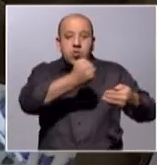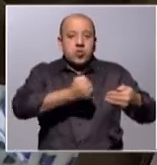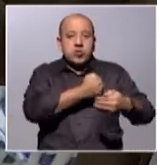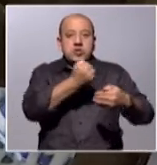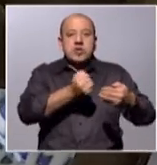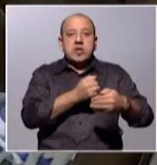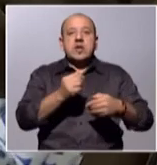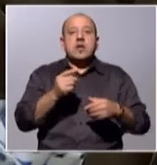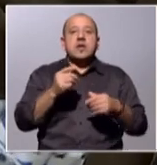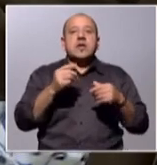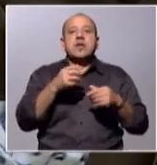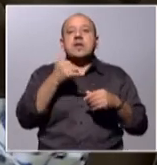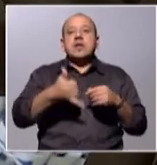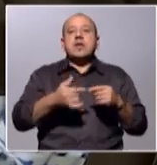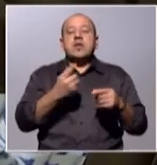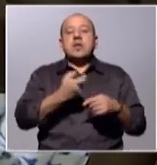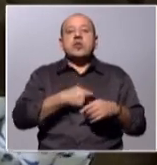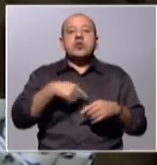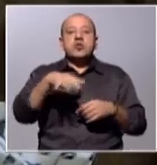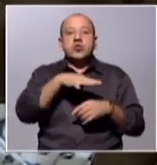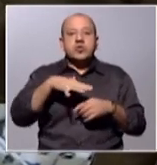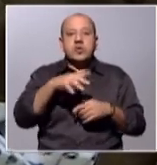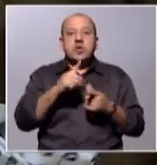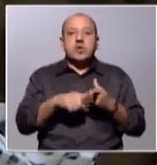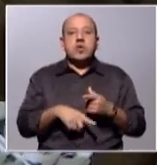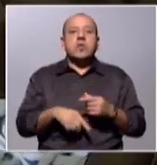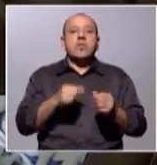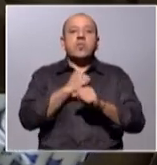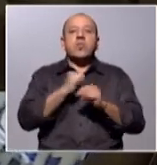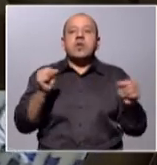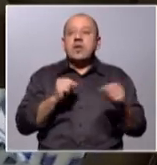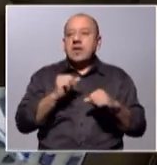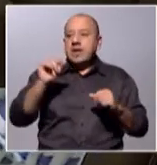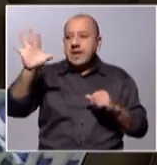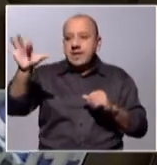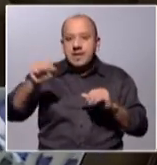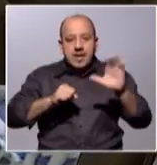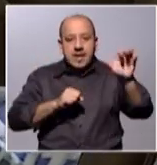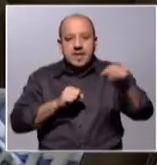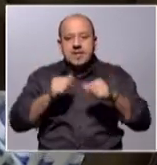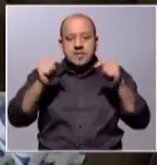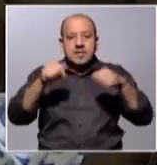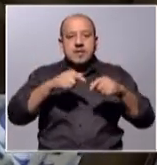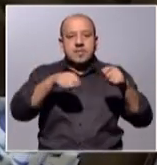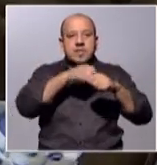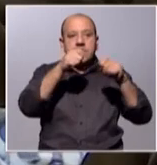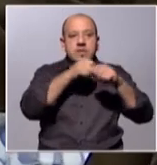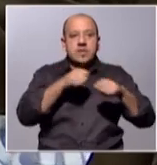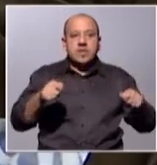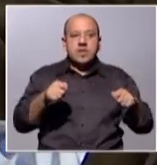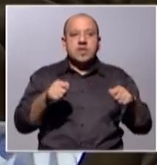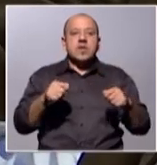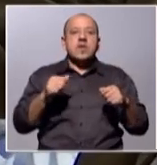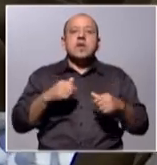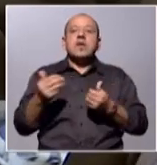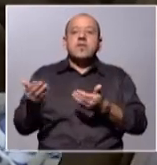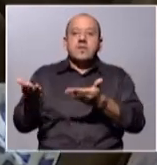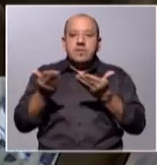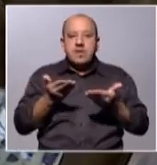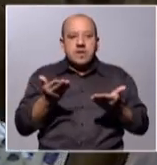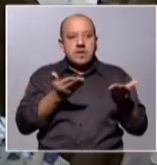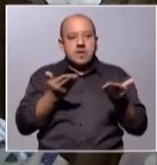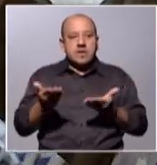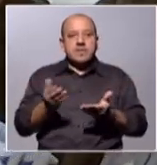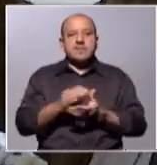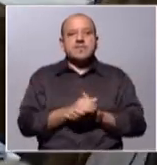que tienen referencias sociales o sindicales pueden traerlos al pit-cnt oa los sindicatos y serán muy bienvenidas por por eso